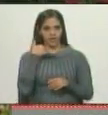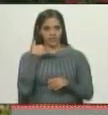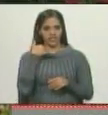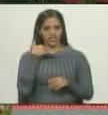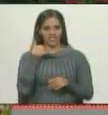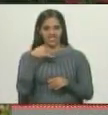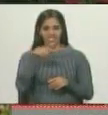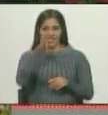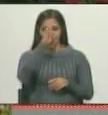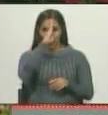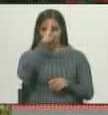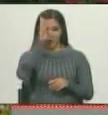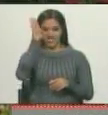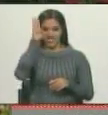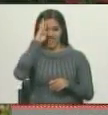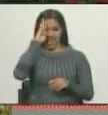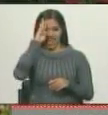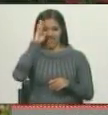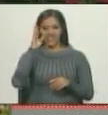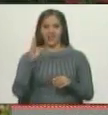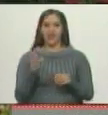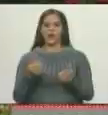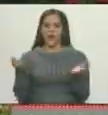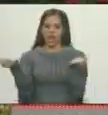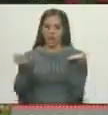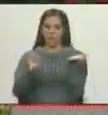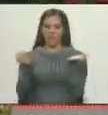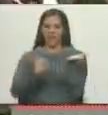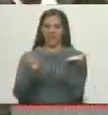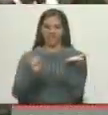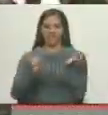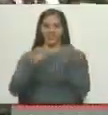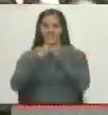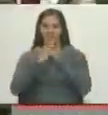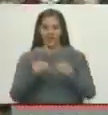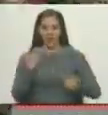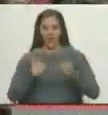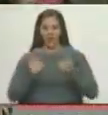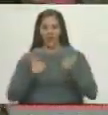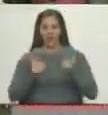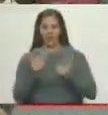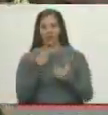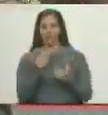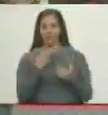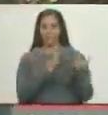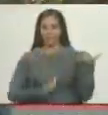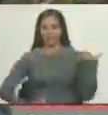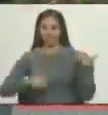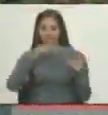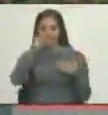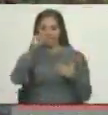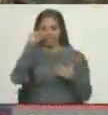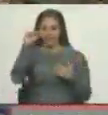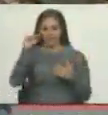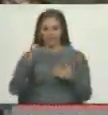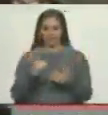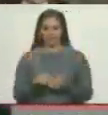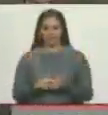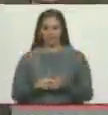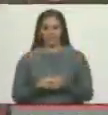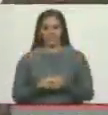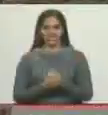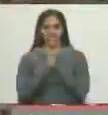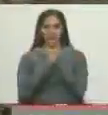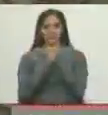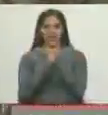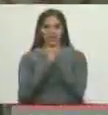Diosdado Cabello Rondón, con el mazo dando todos los miércoles. ¿Cómo estás? Camaradas y